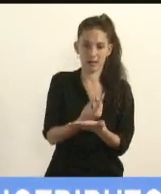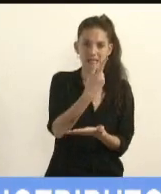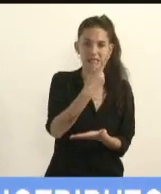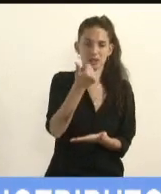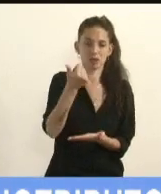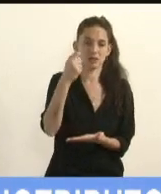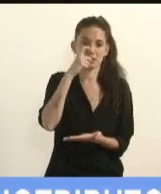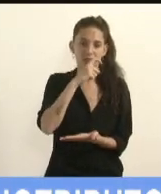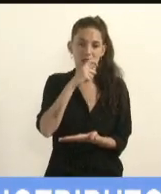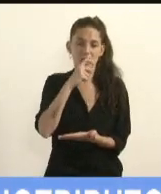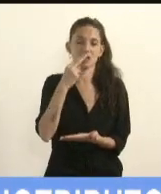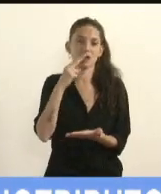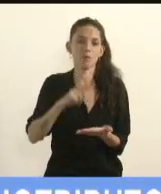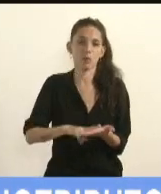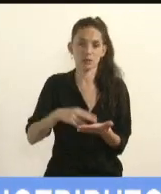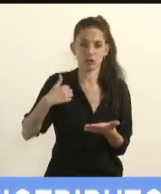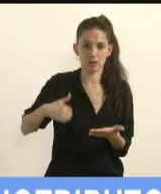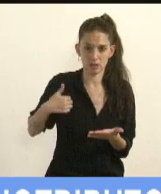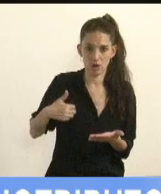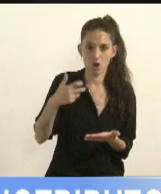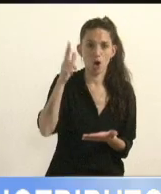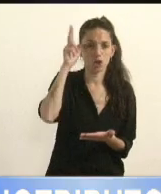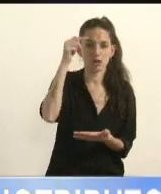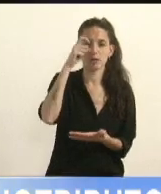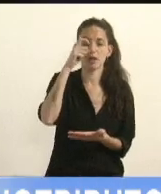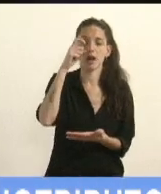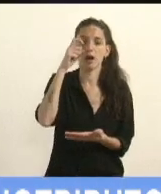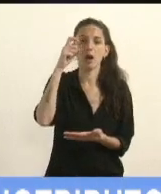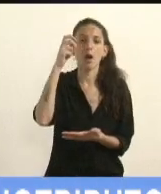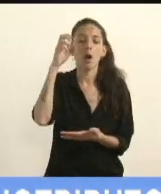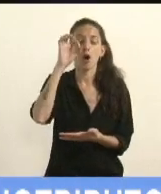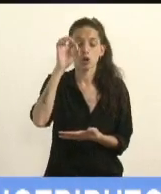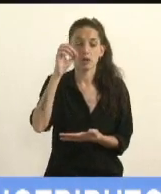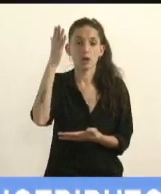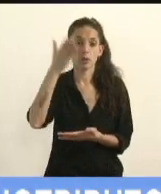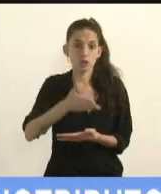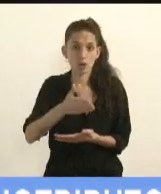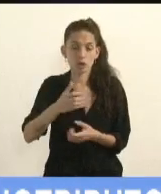impuestos, el 80% de estos impuestos son de impacto nacional.